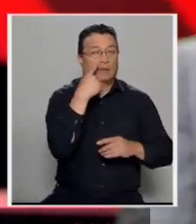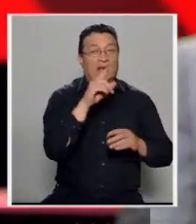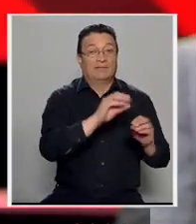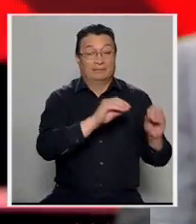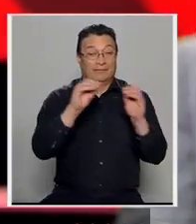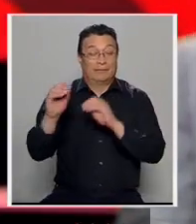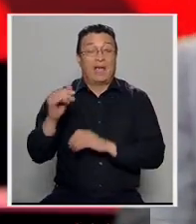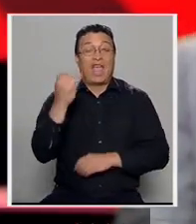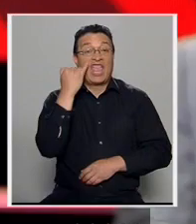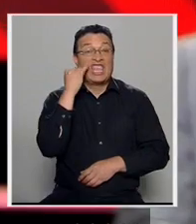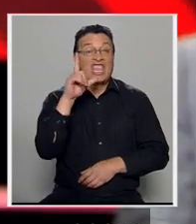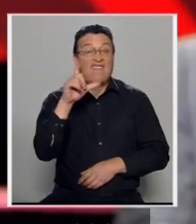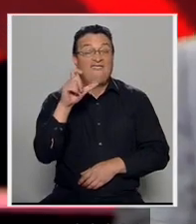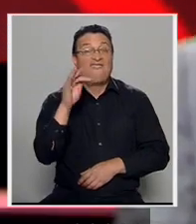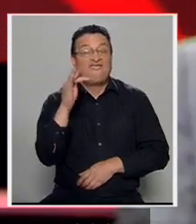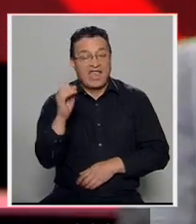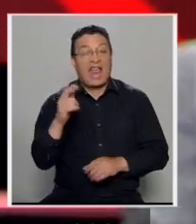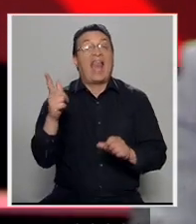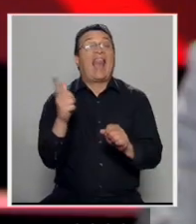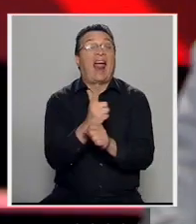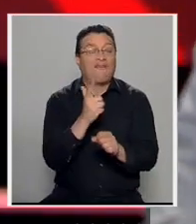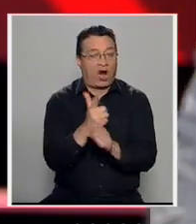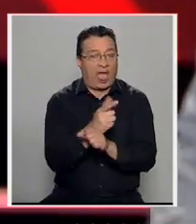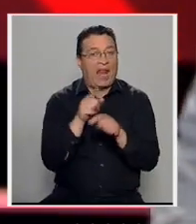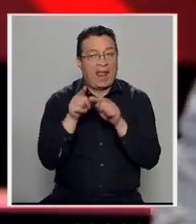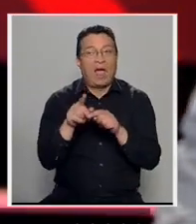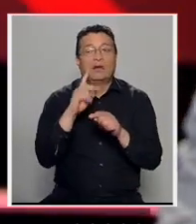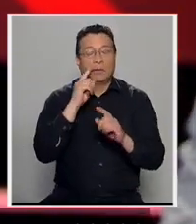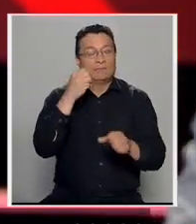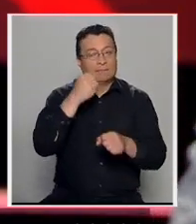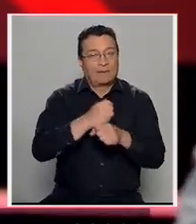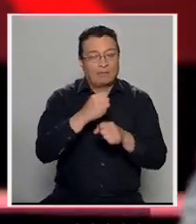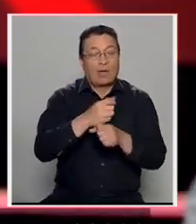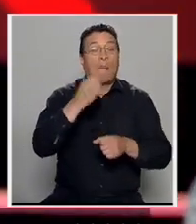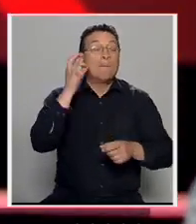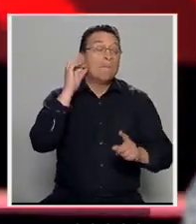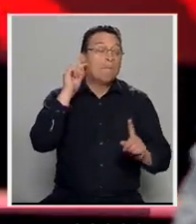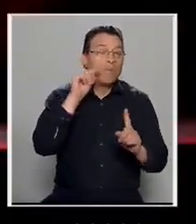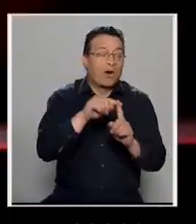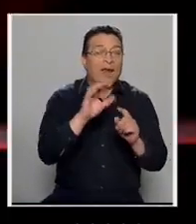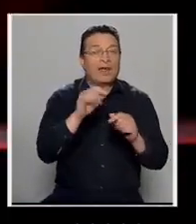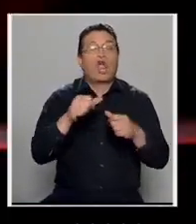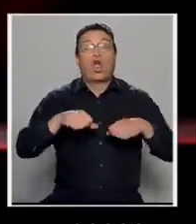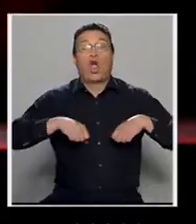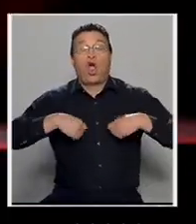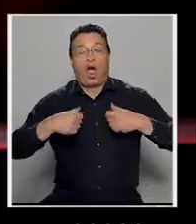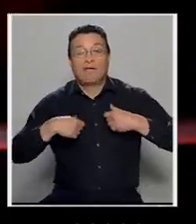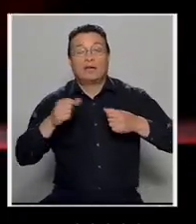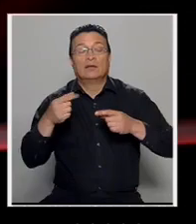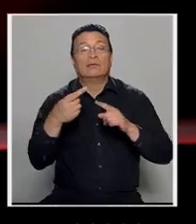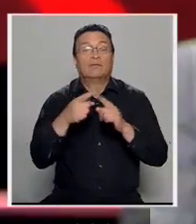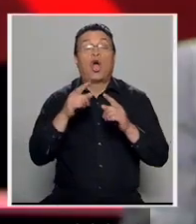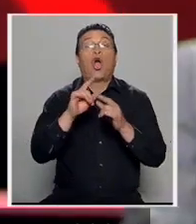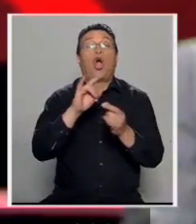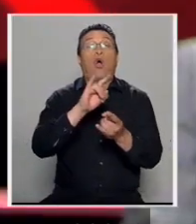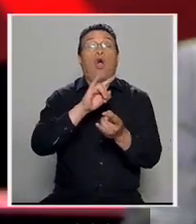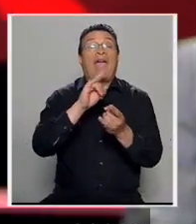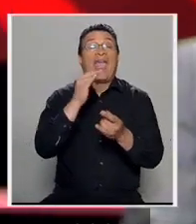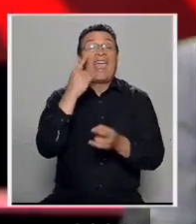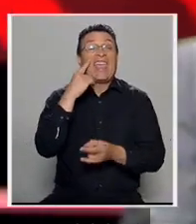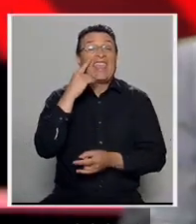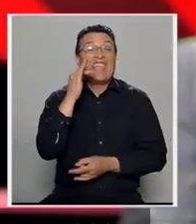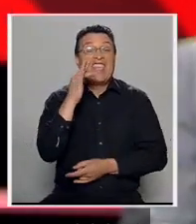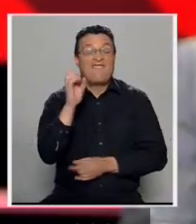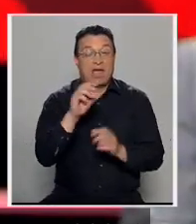laboral, de mejorar los subsidios al empleo, en particular dirigirlo al empleo hacia mujeres y hacia jóvenes. Pero, no el IFE pero una extensión universal del IFE hoy día,